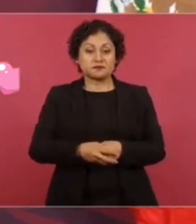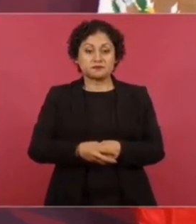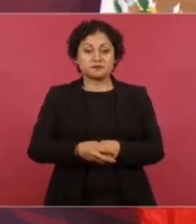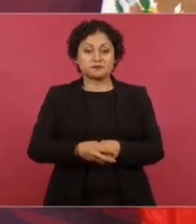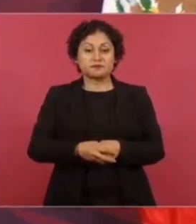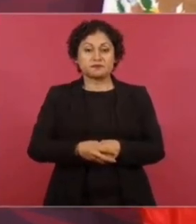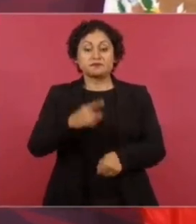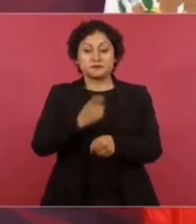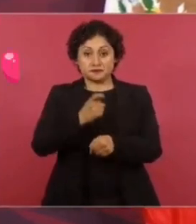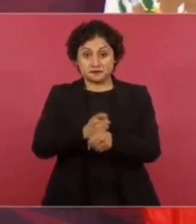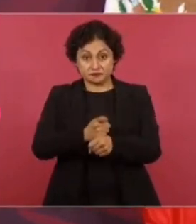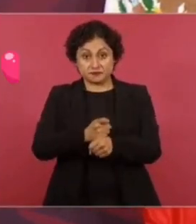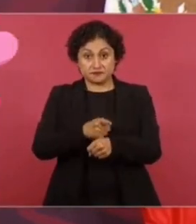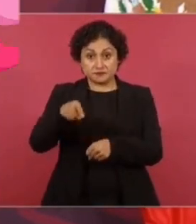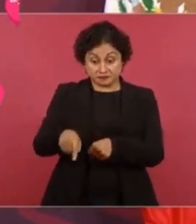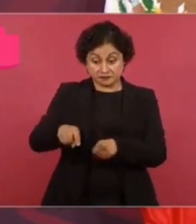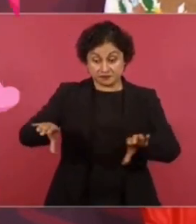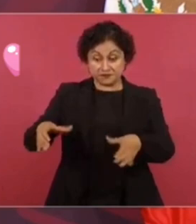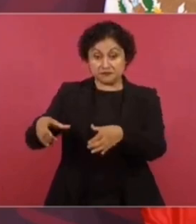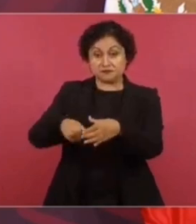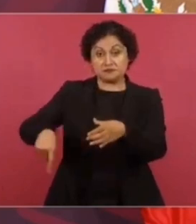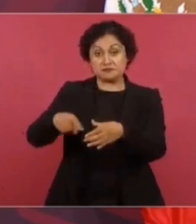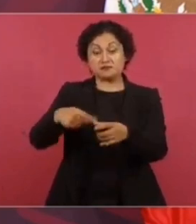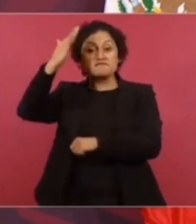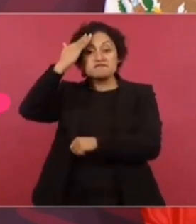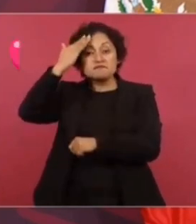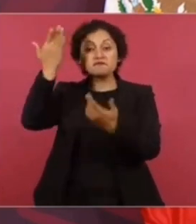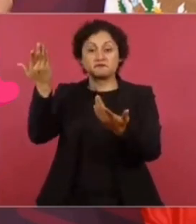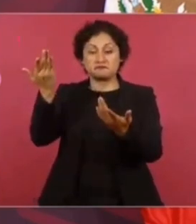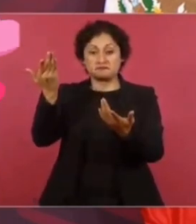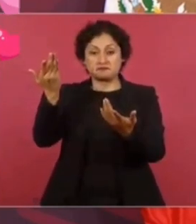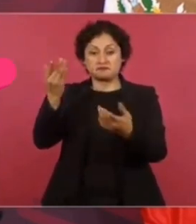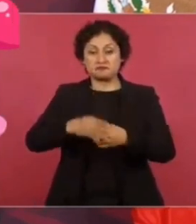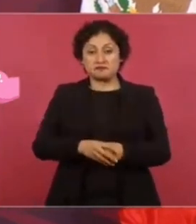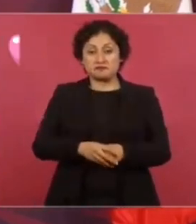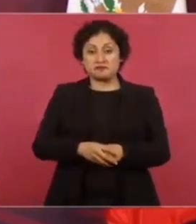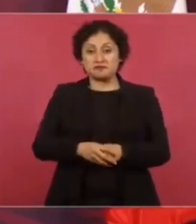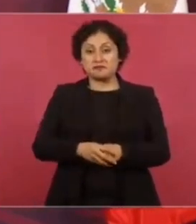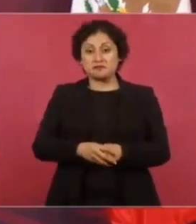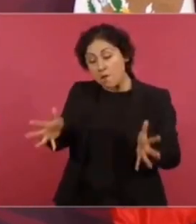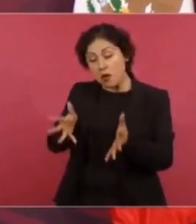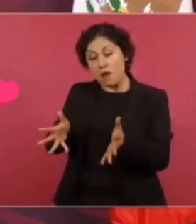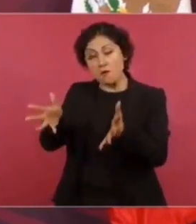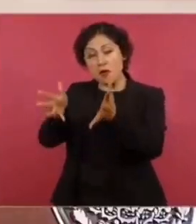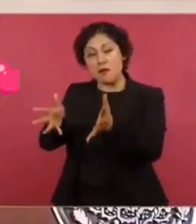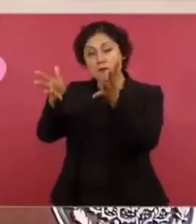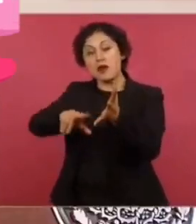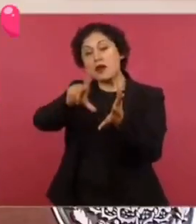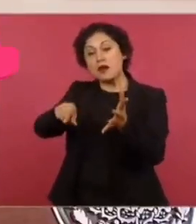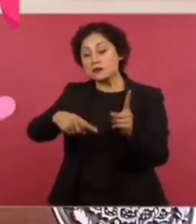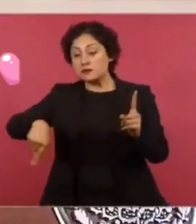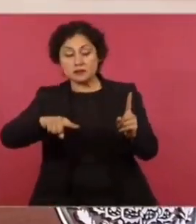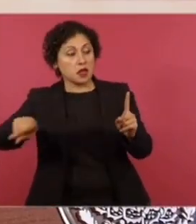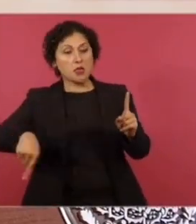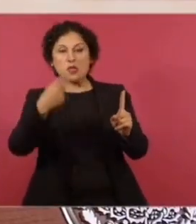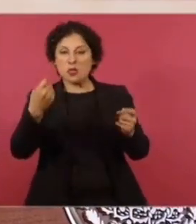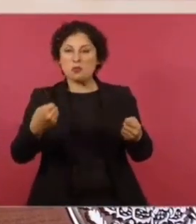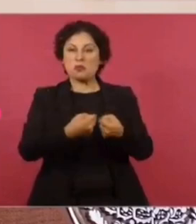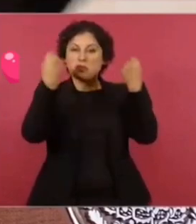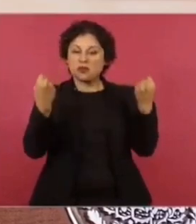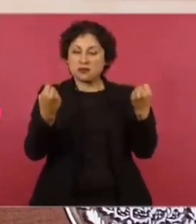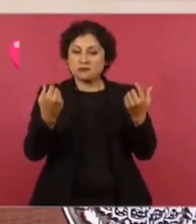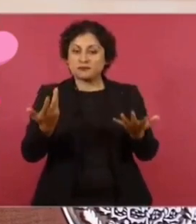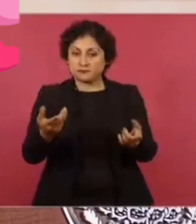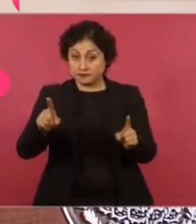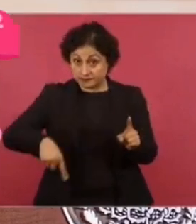encumbró a los mandamases, se inconformaron con él por algunas cosas y se le